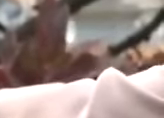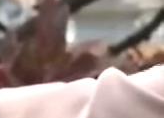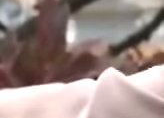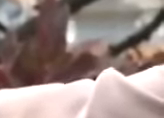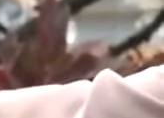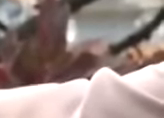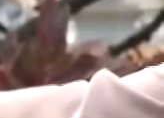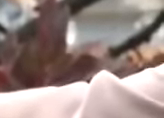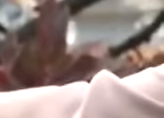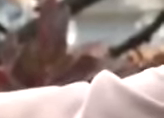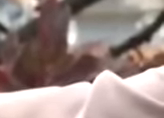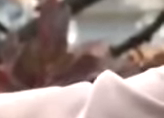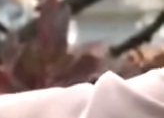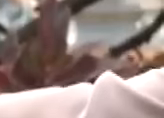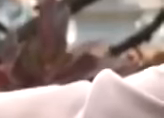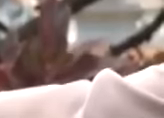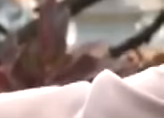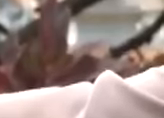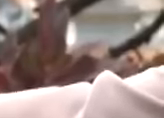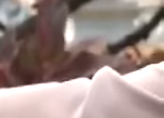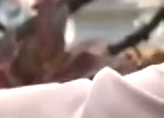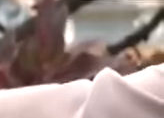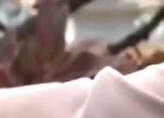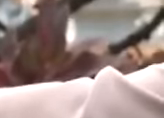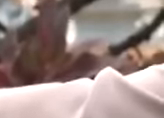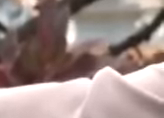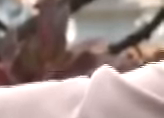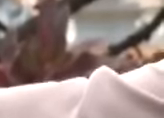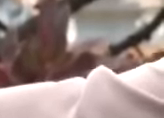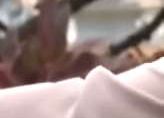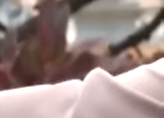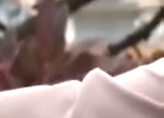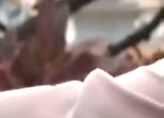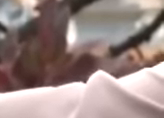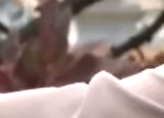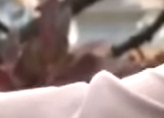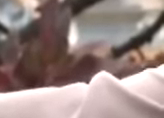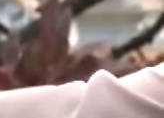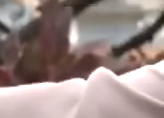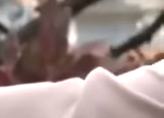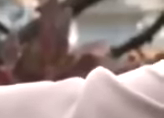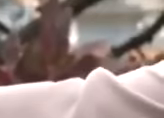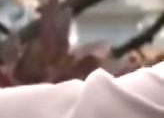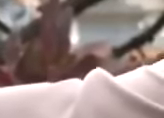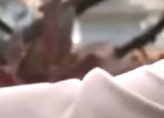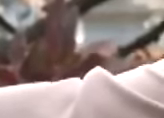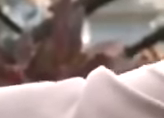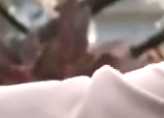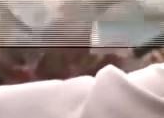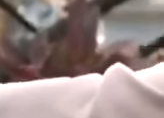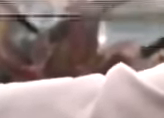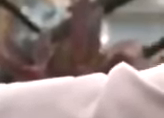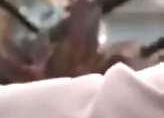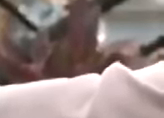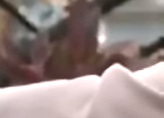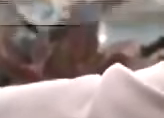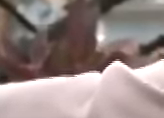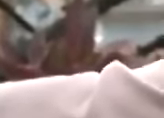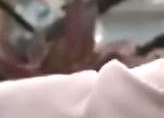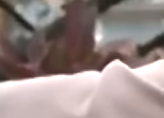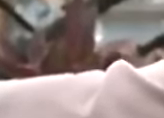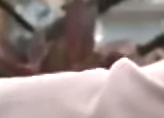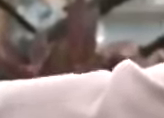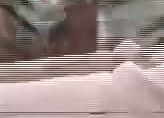convenios internacionales, sobre todo el convenio de Viena y el convenio de asilo diplomático, por parte del presidente Noboa,